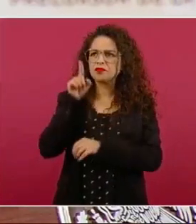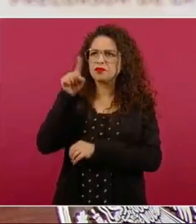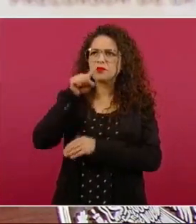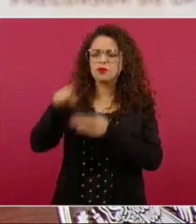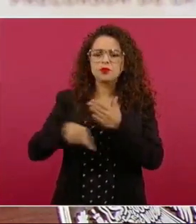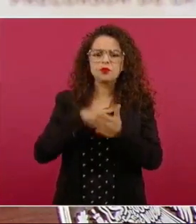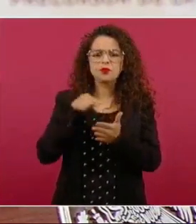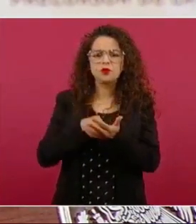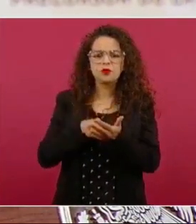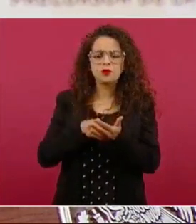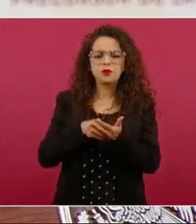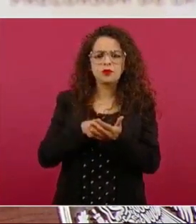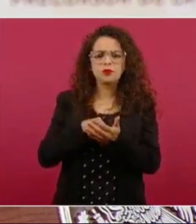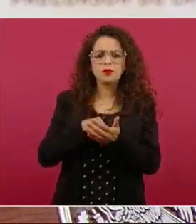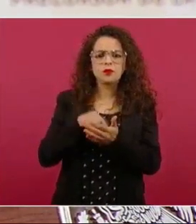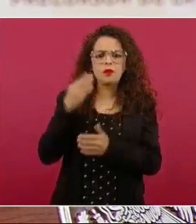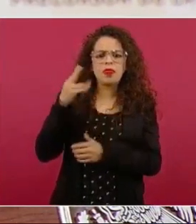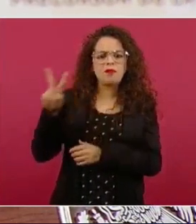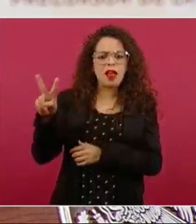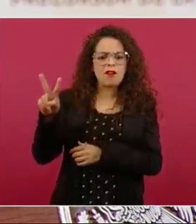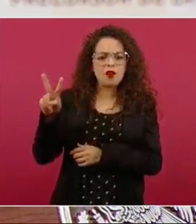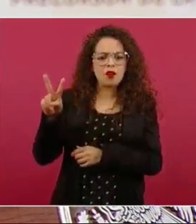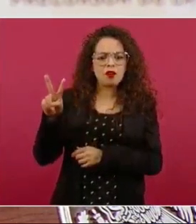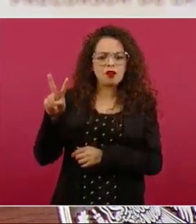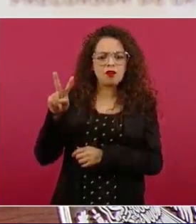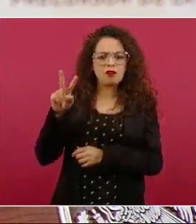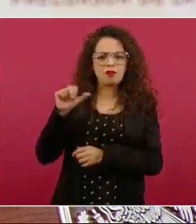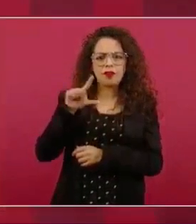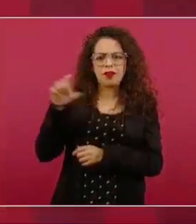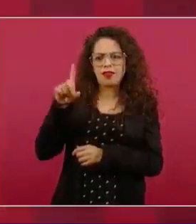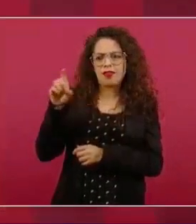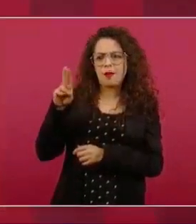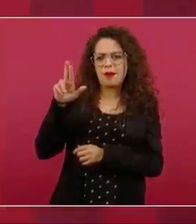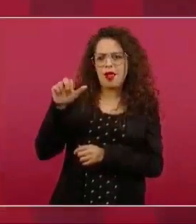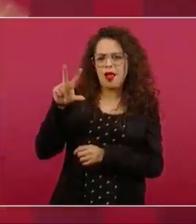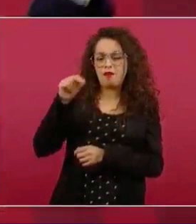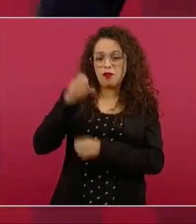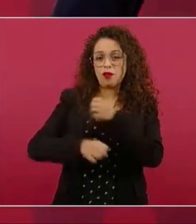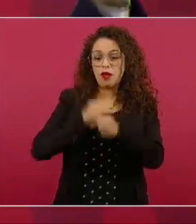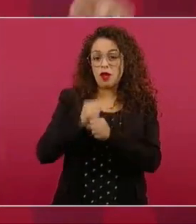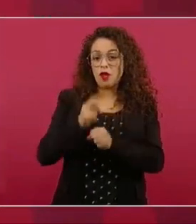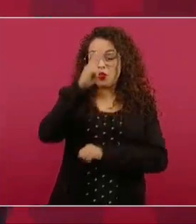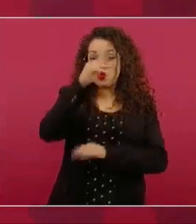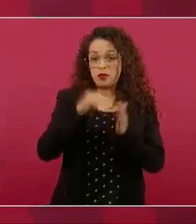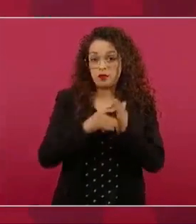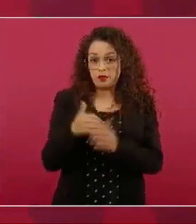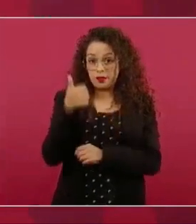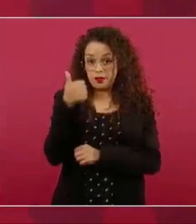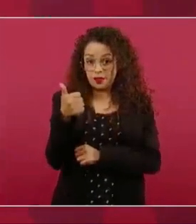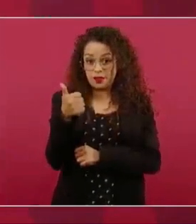de Bravo en 2006, se para su hijo